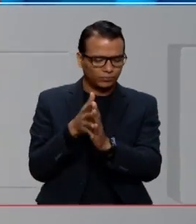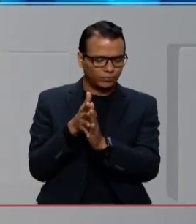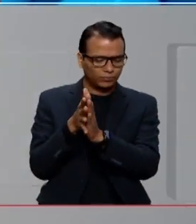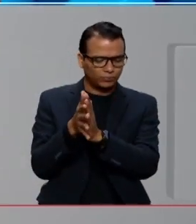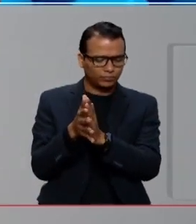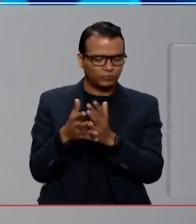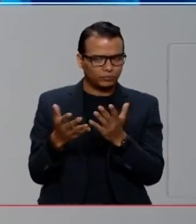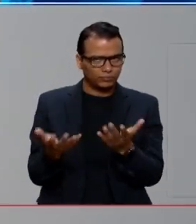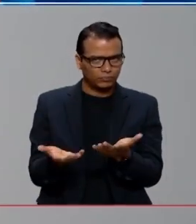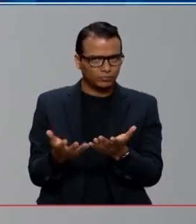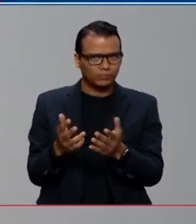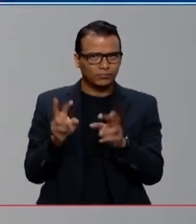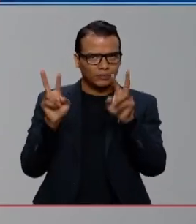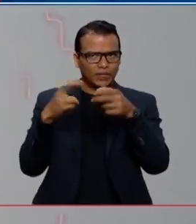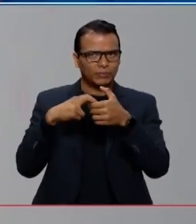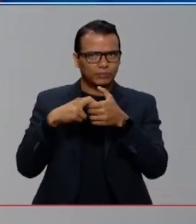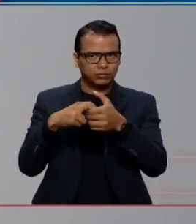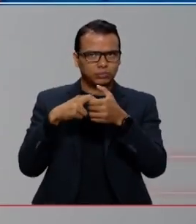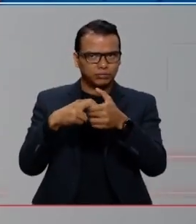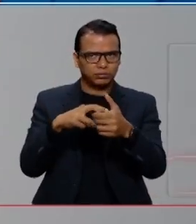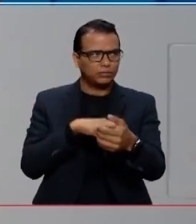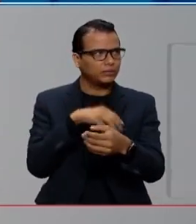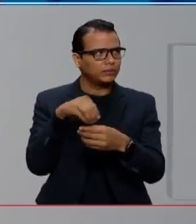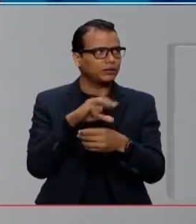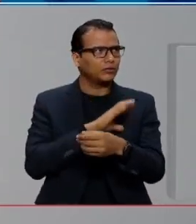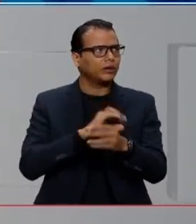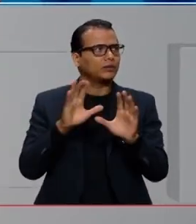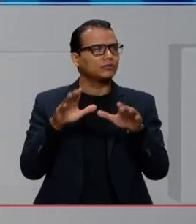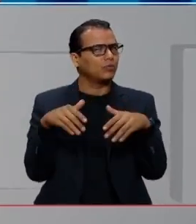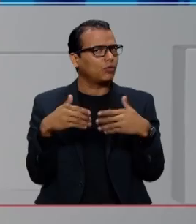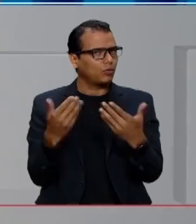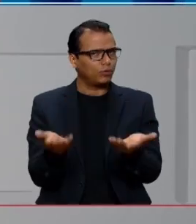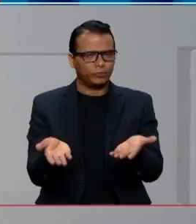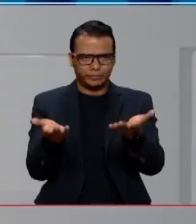conectamos con el Centro de Gestión de Movilidad de Cali. Atentos.